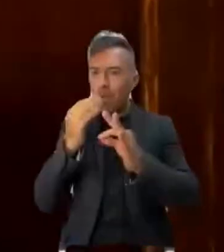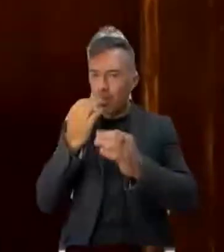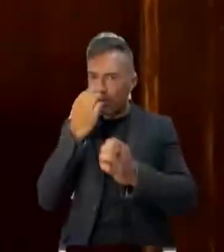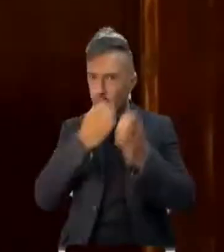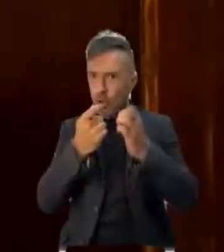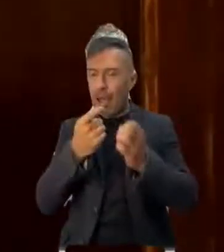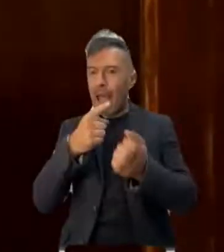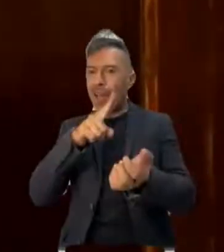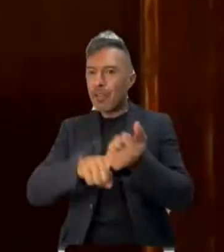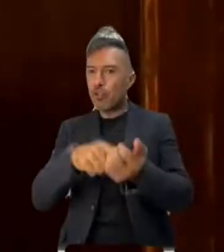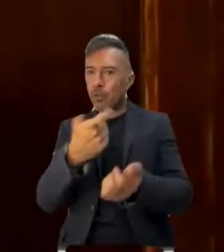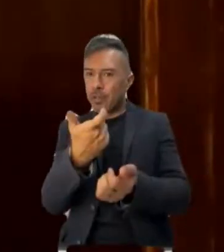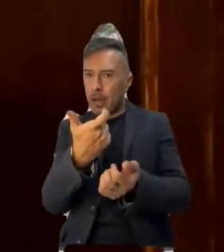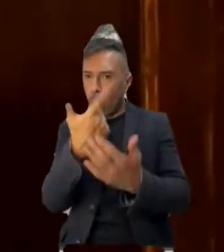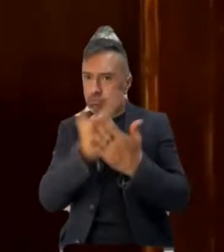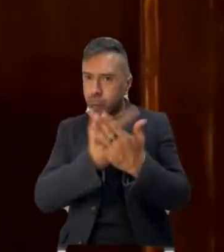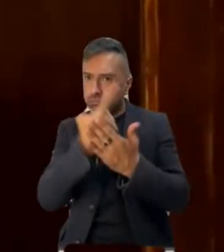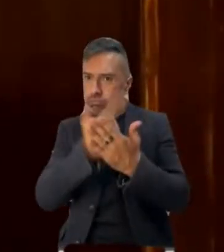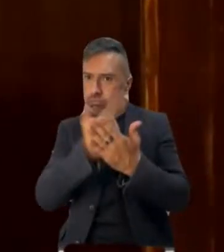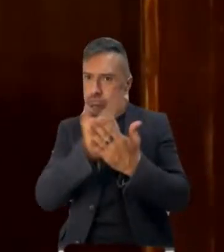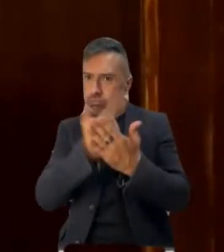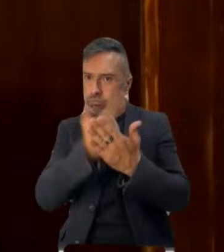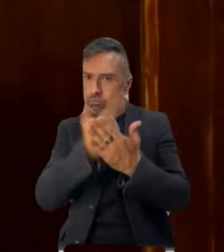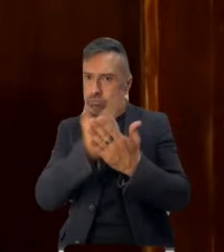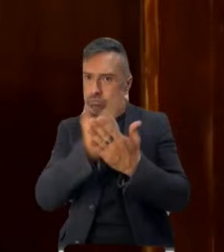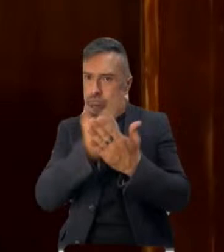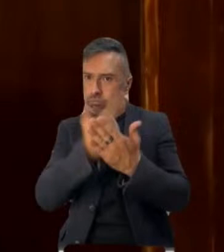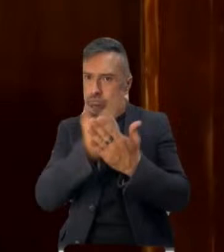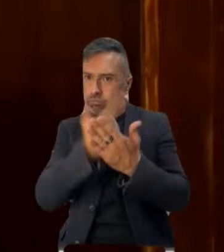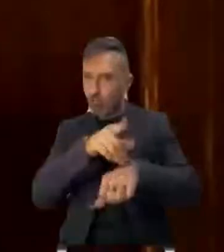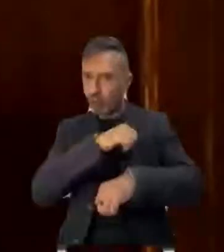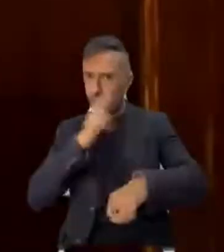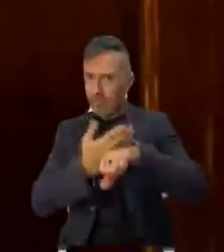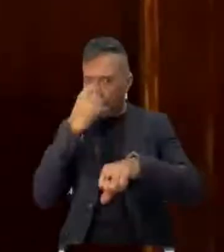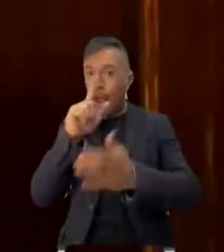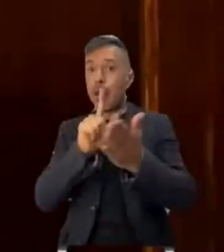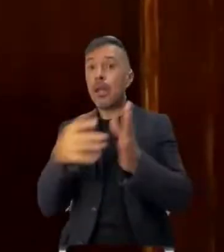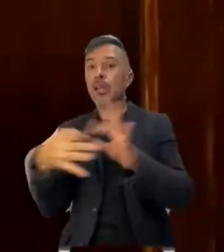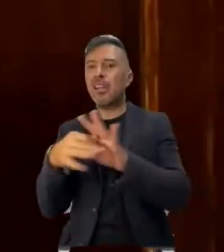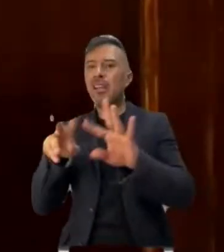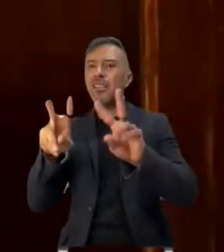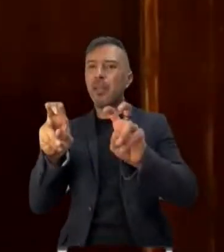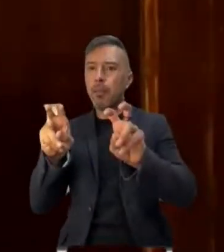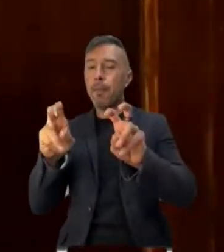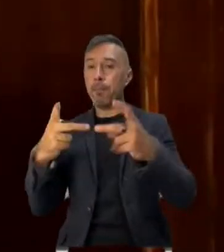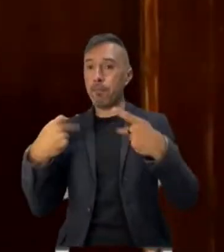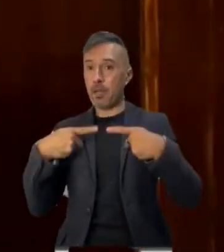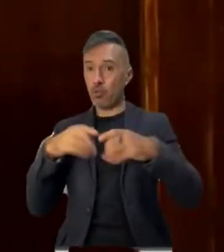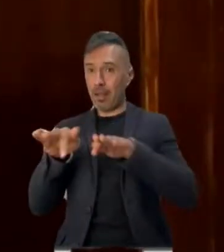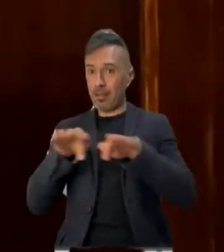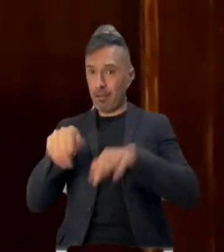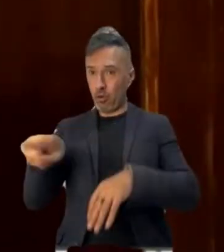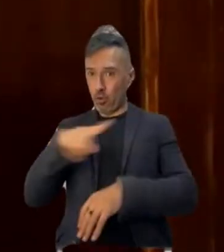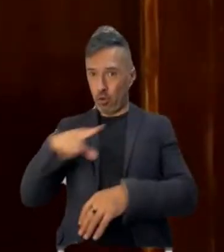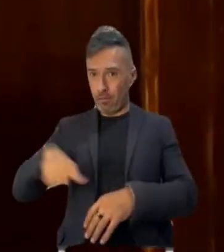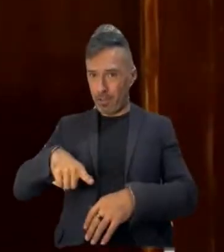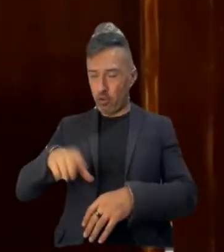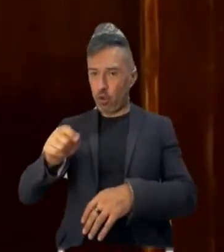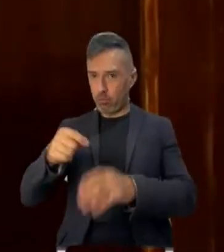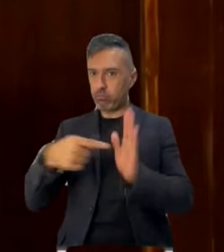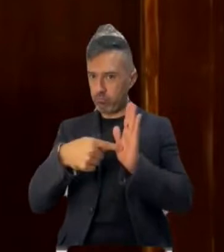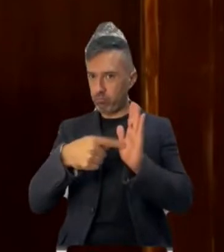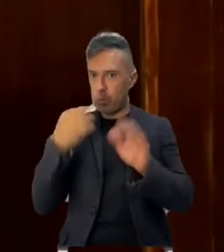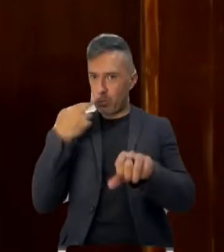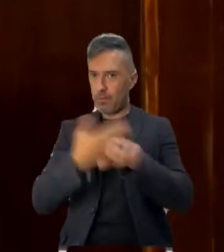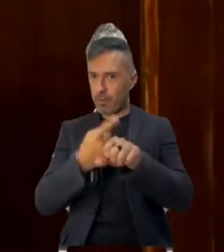control interno, competente para aplicar las leyes en materia de responsabilidades de los servidores públicos. Asimismo,